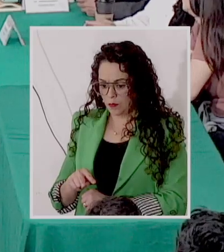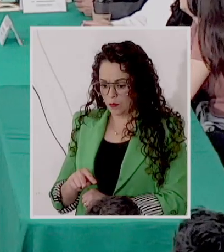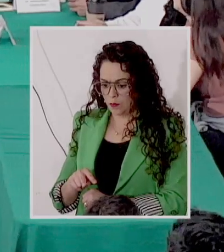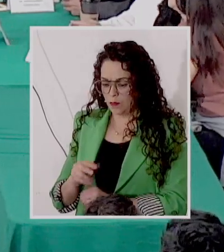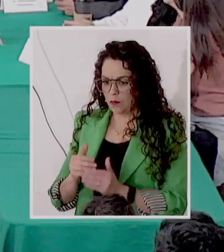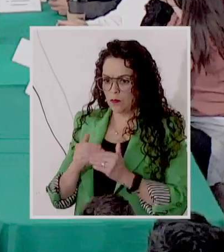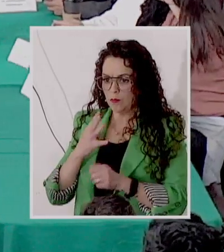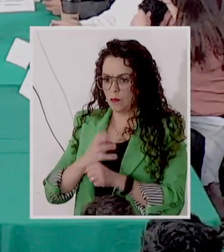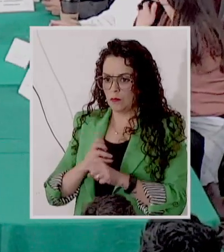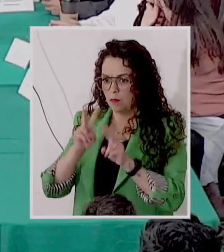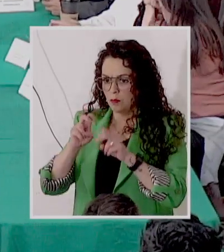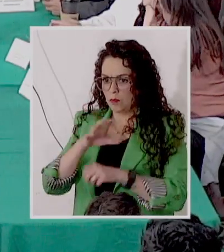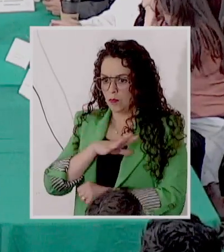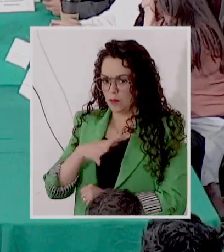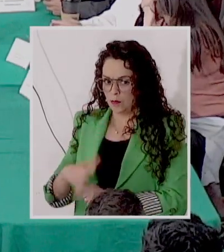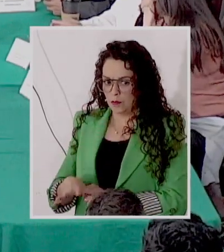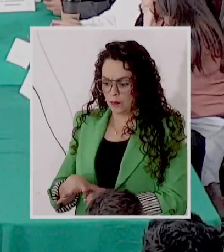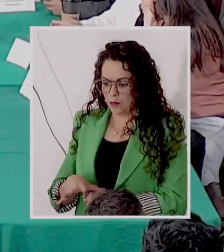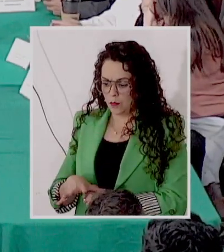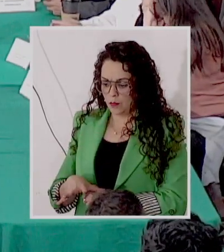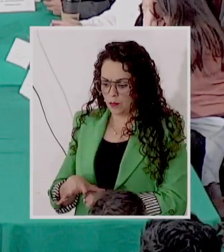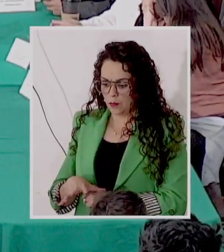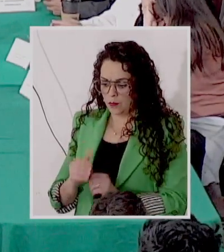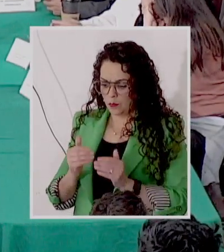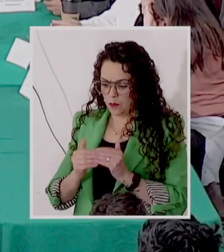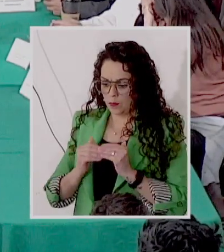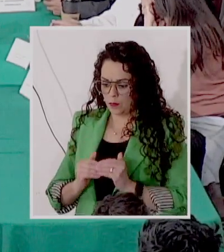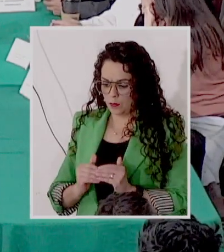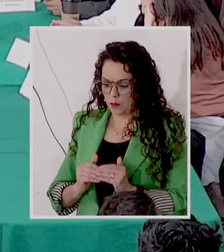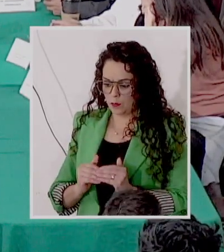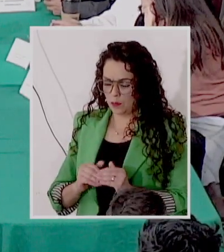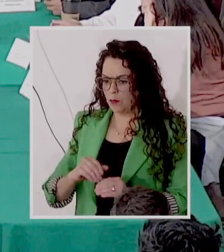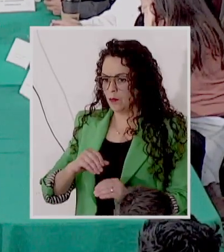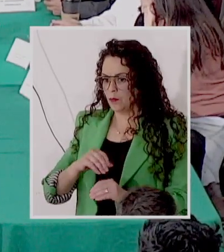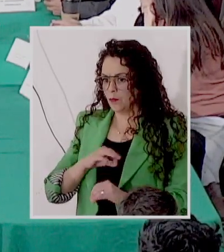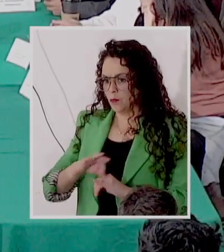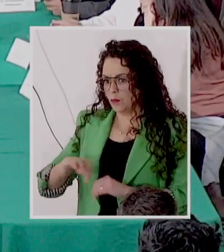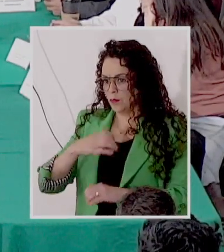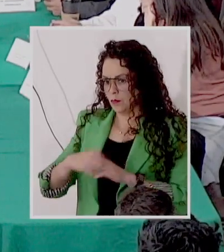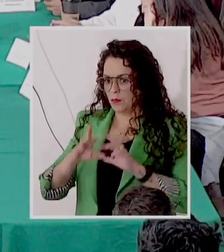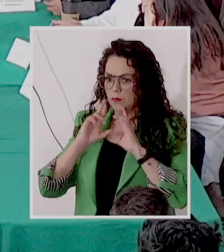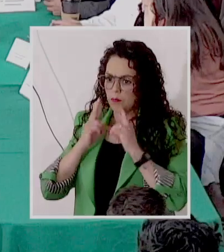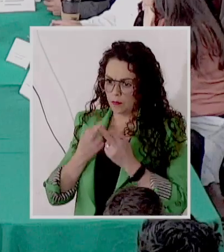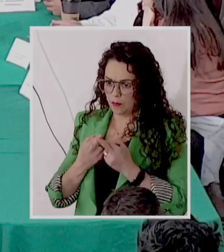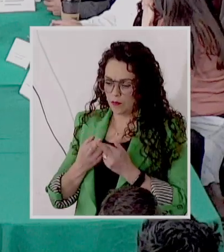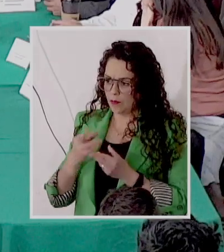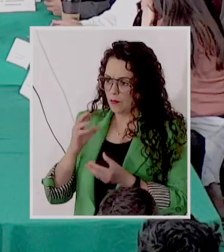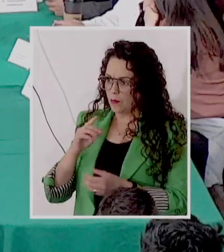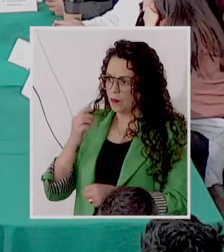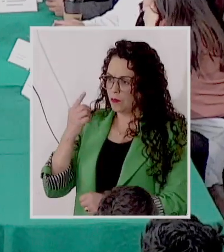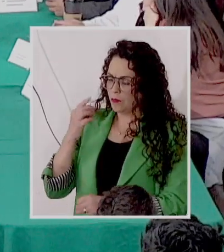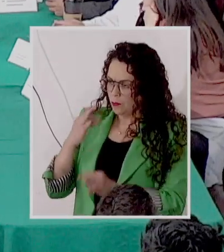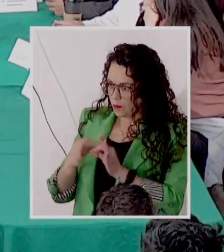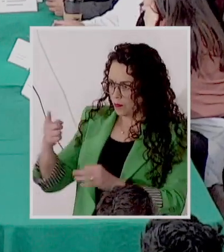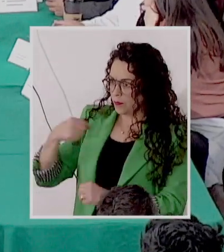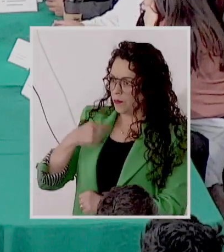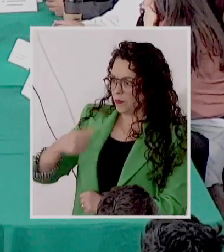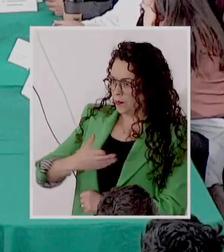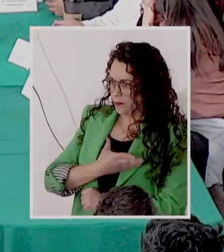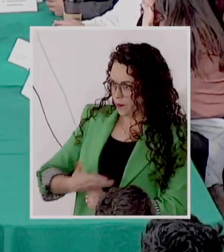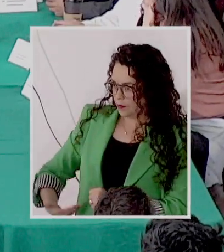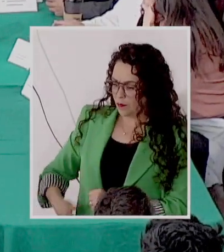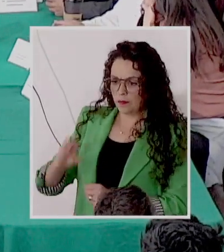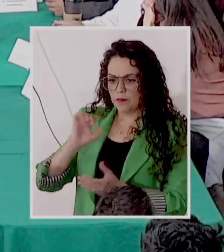Asuntos generales. 5. Clausura. Cumplida su instrucción, diputada presidenta. Gracias, diputado secretario. Le solicito poner